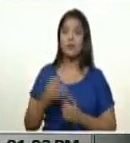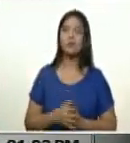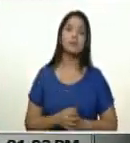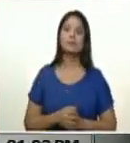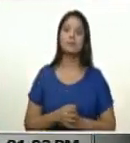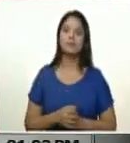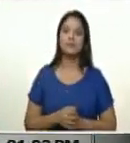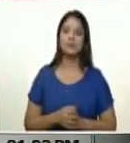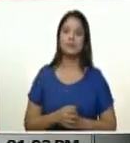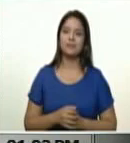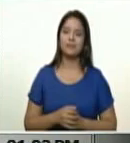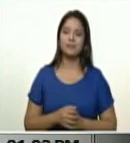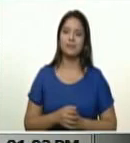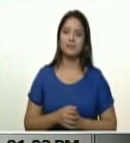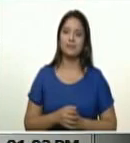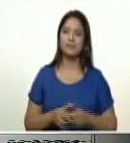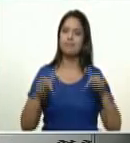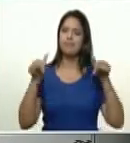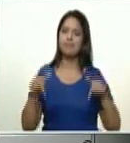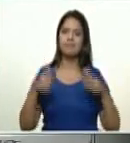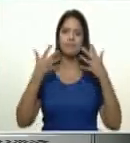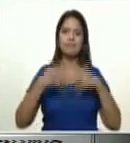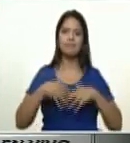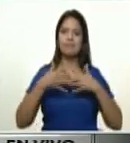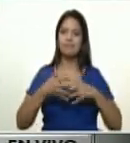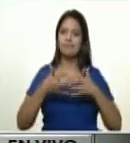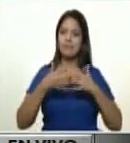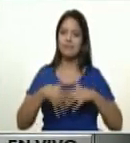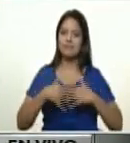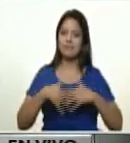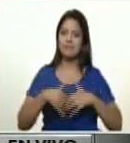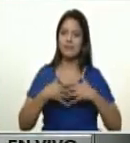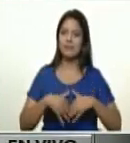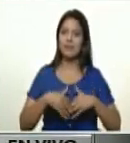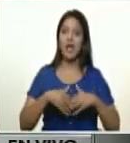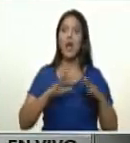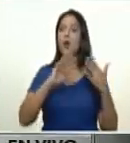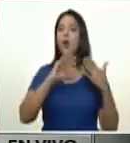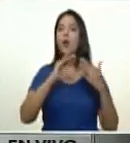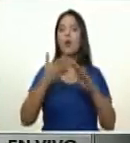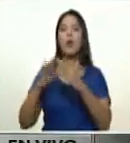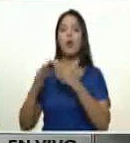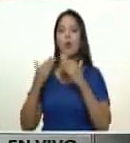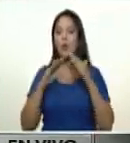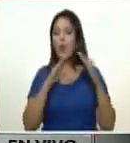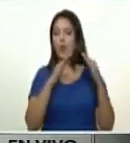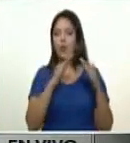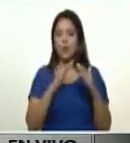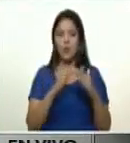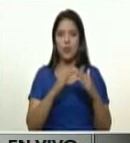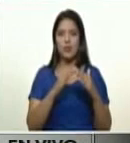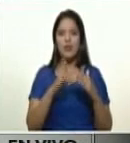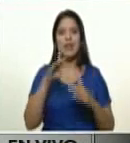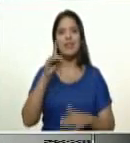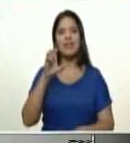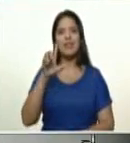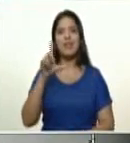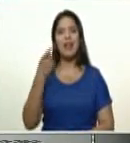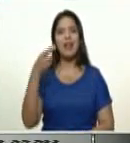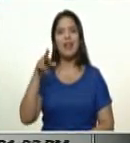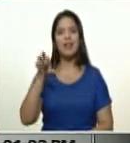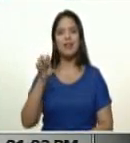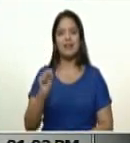aquí, en la alfarería Comuna de Alfarero del Gres, correcto,